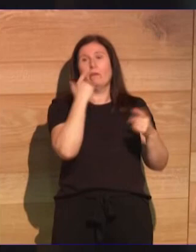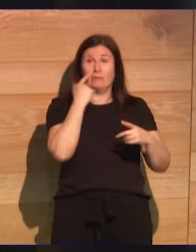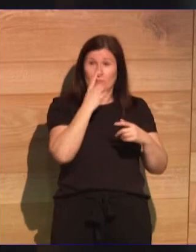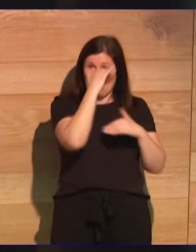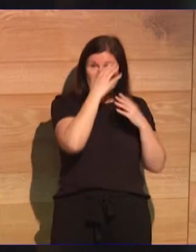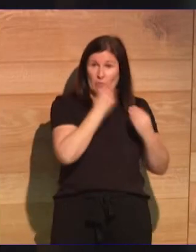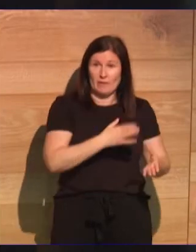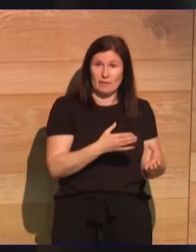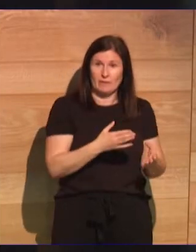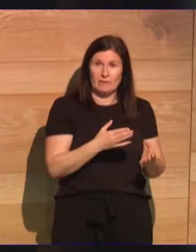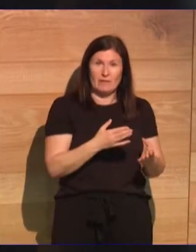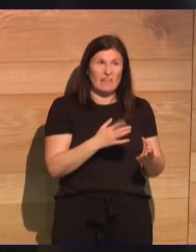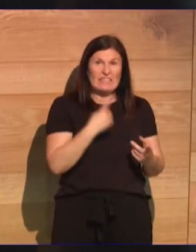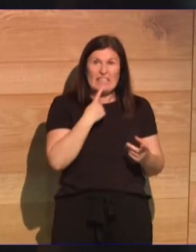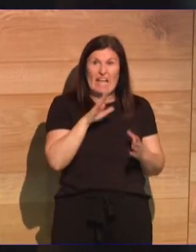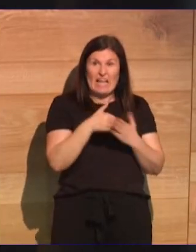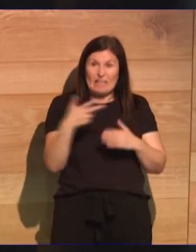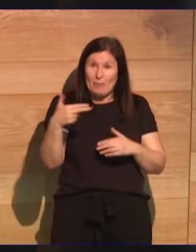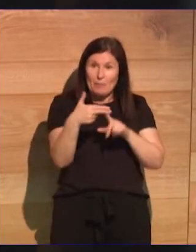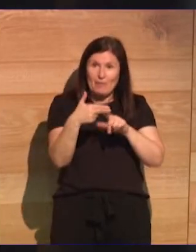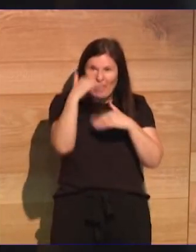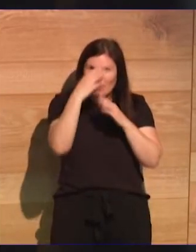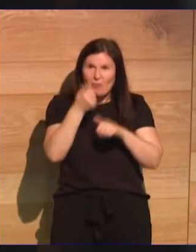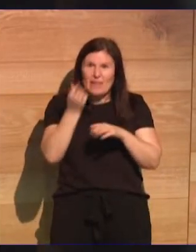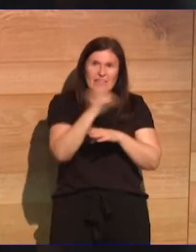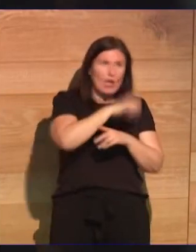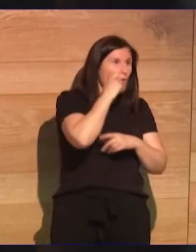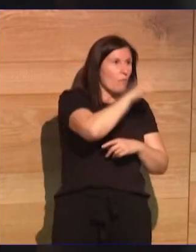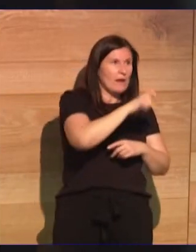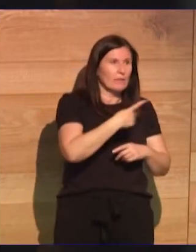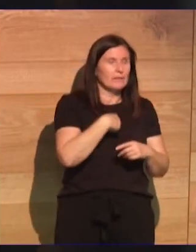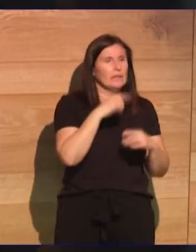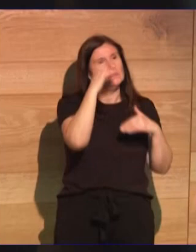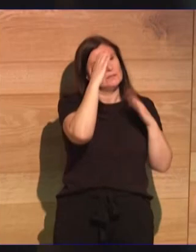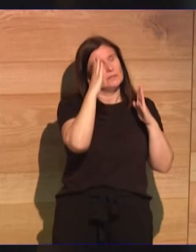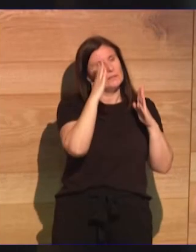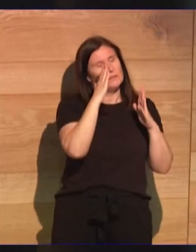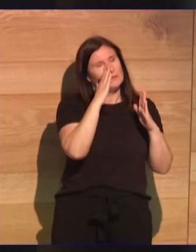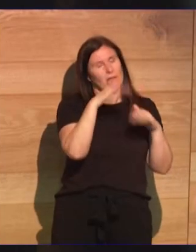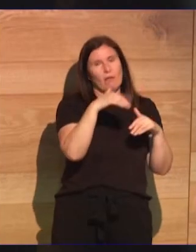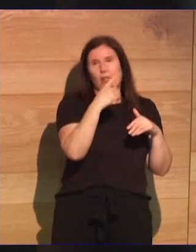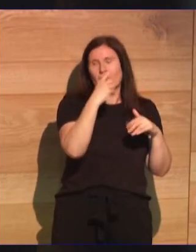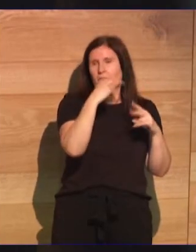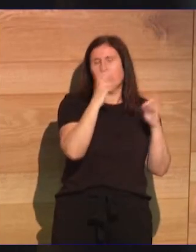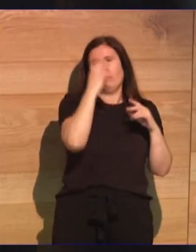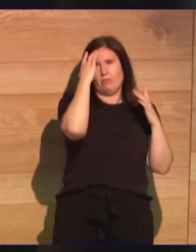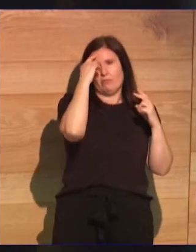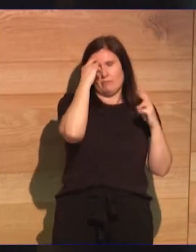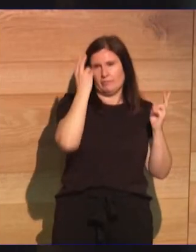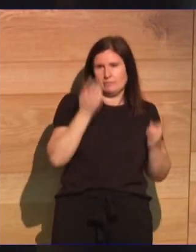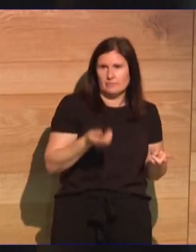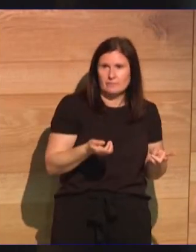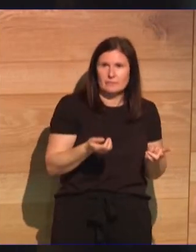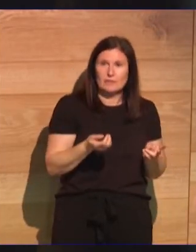pez puede tener más retención o tiene más atención a algo que un humano. Entonces, claro, desde ese punto de vista de la economía de